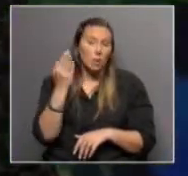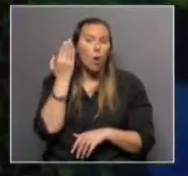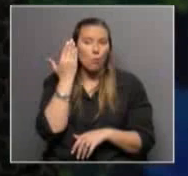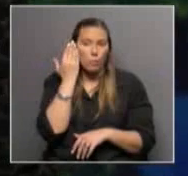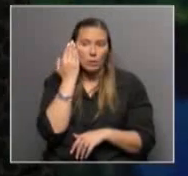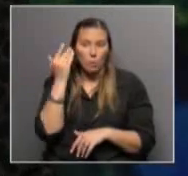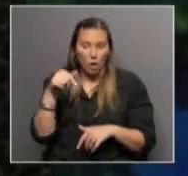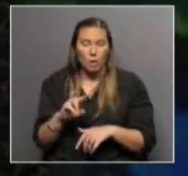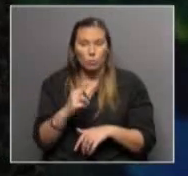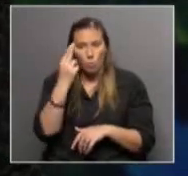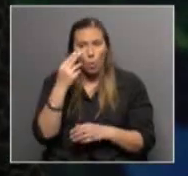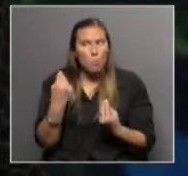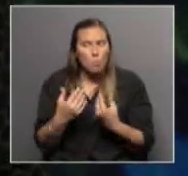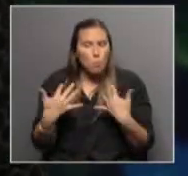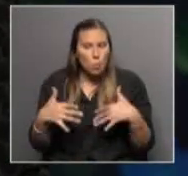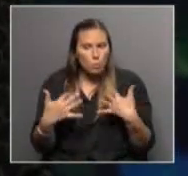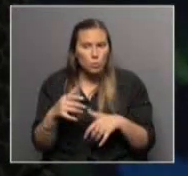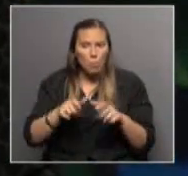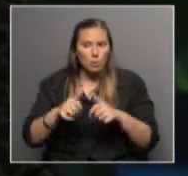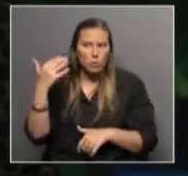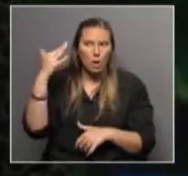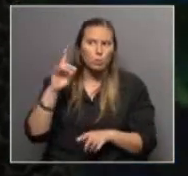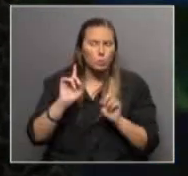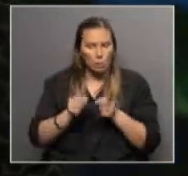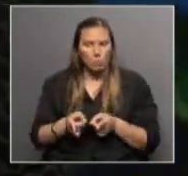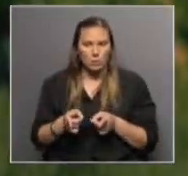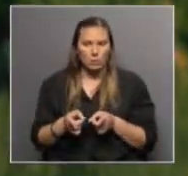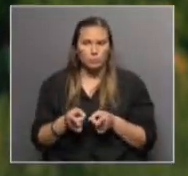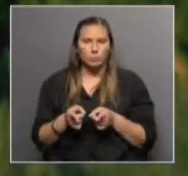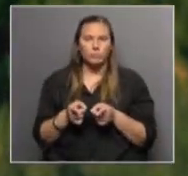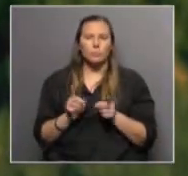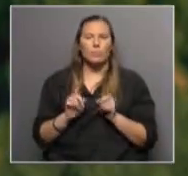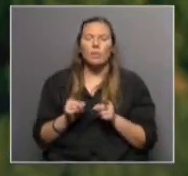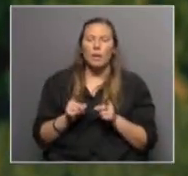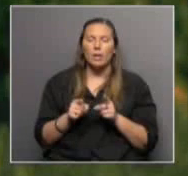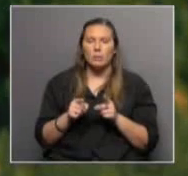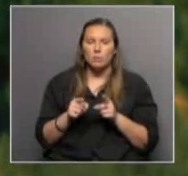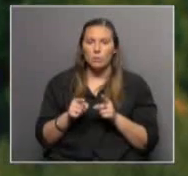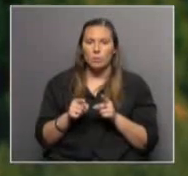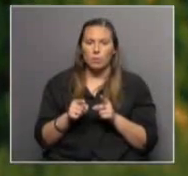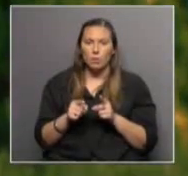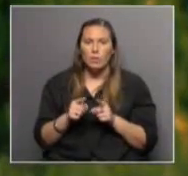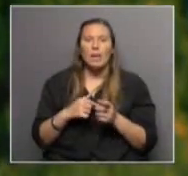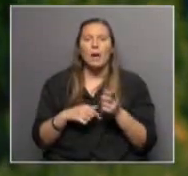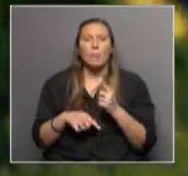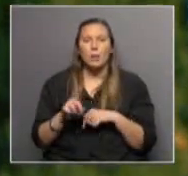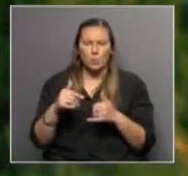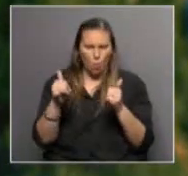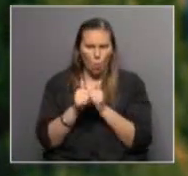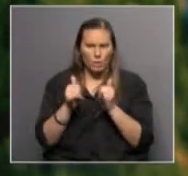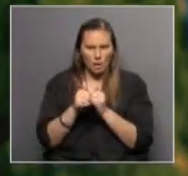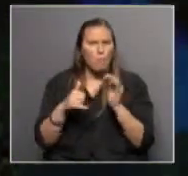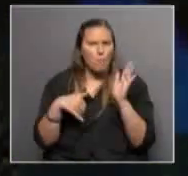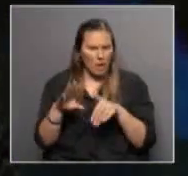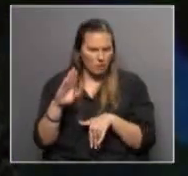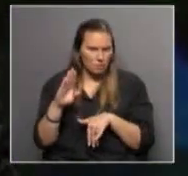red que en uruguay se usaba mucho y la gente grande también la usa mucho y sea y tendrá que ver eso de que sea de que sea de la más usada bueno whatsapp en realidad